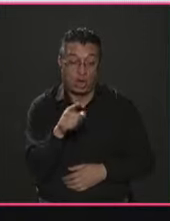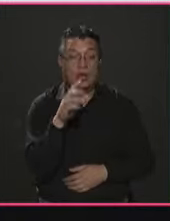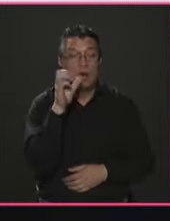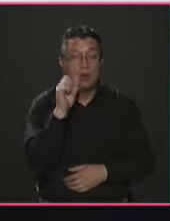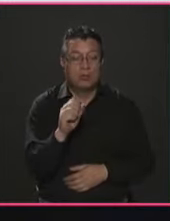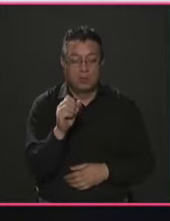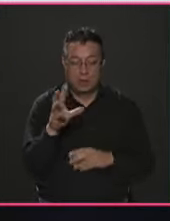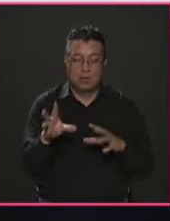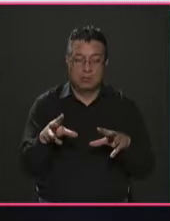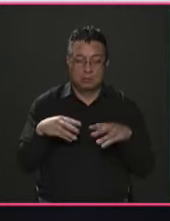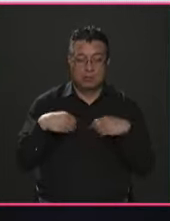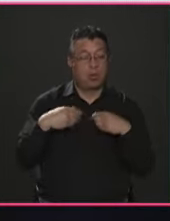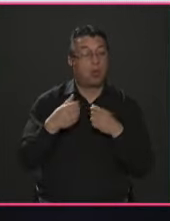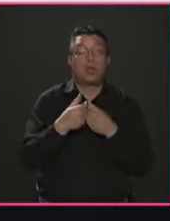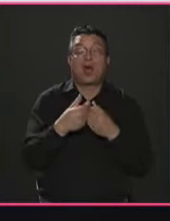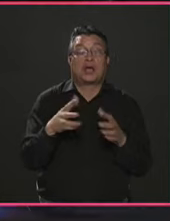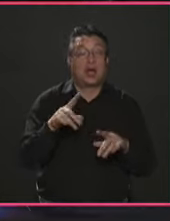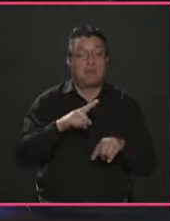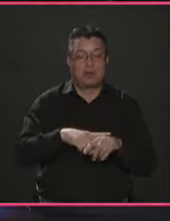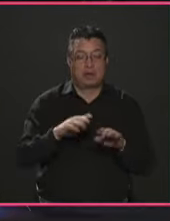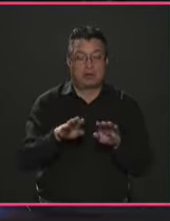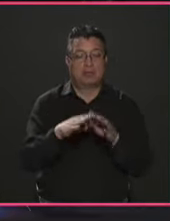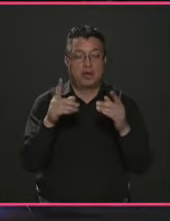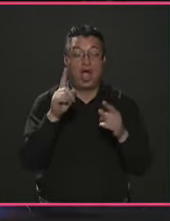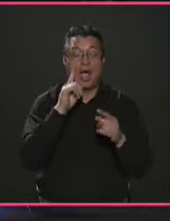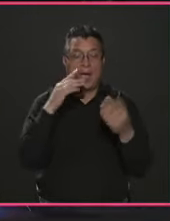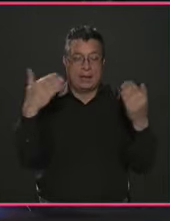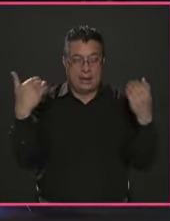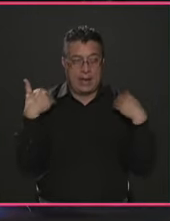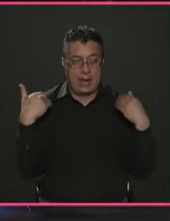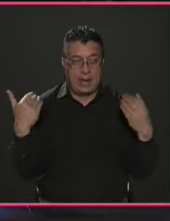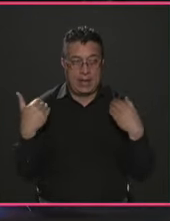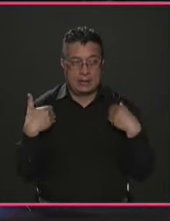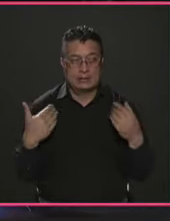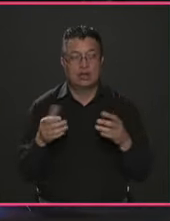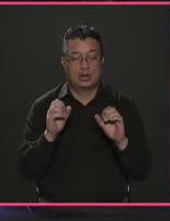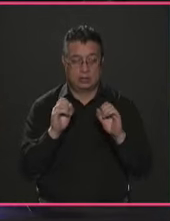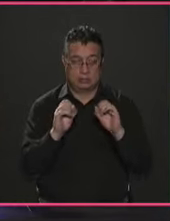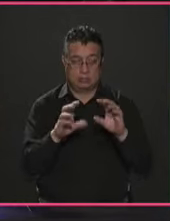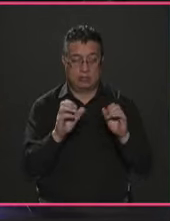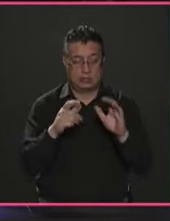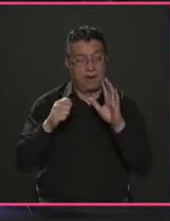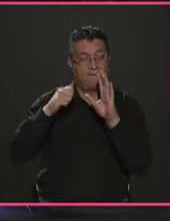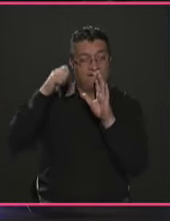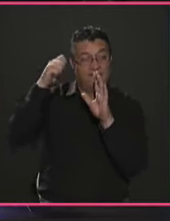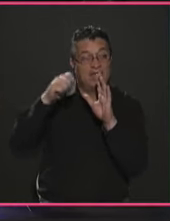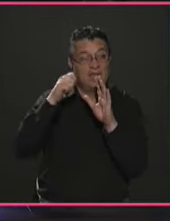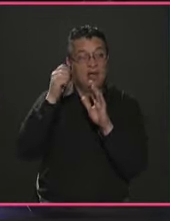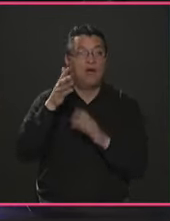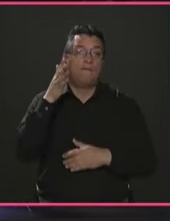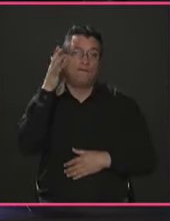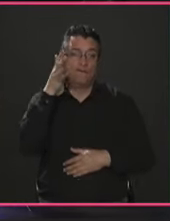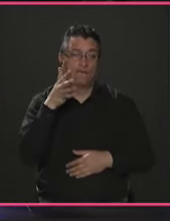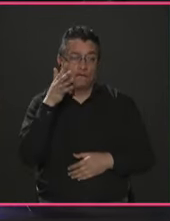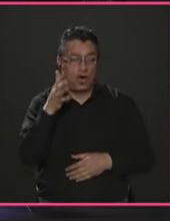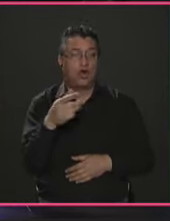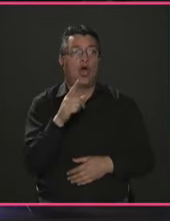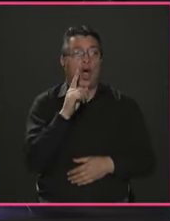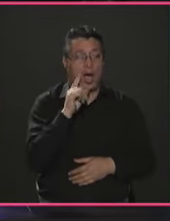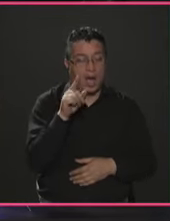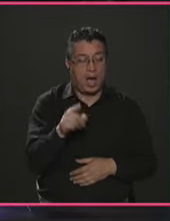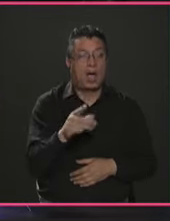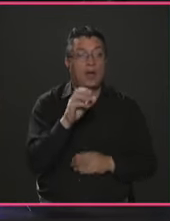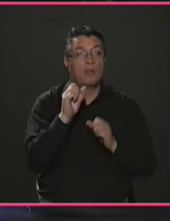aplicar en cualquier momento tenía ejercicios tenía educación videos foros Y también si